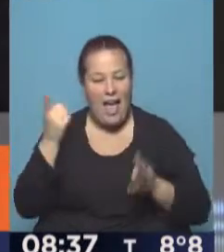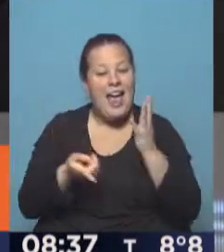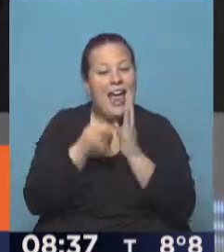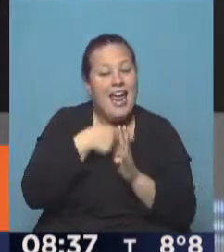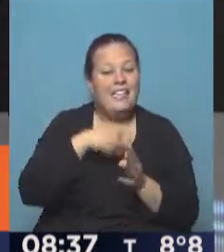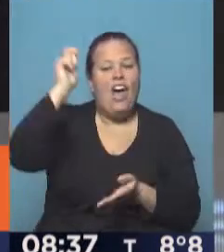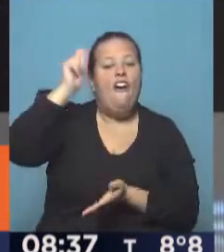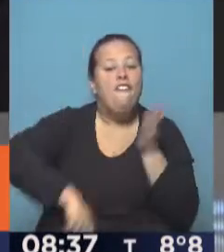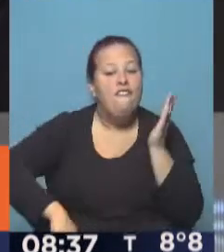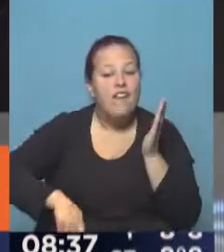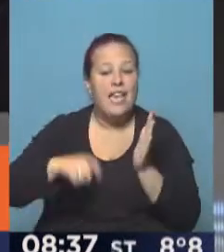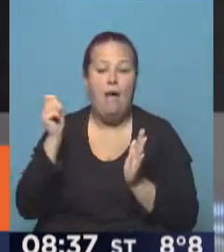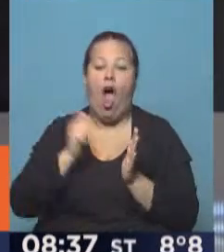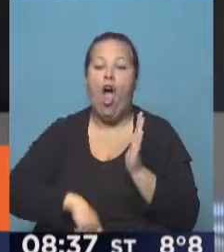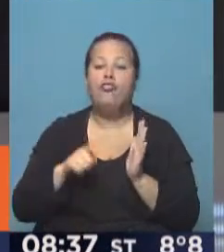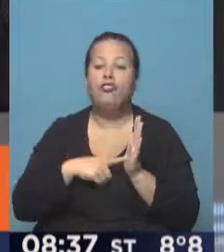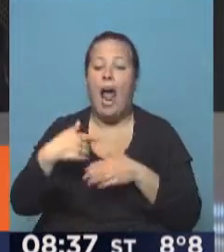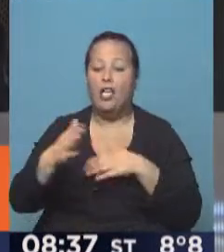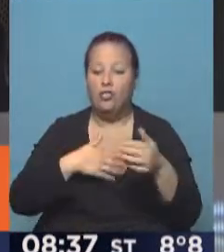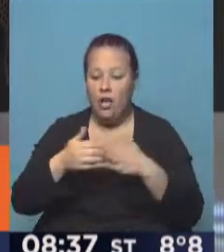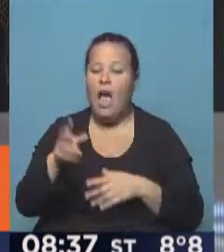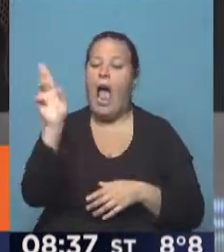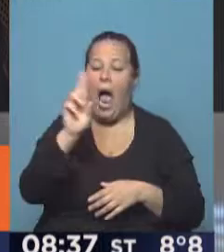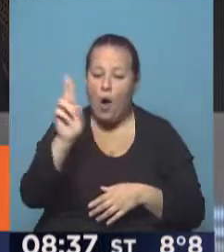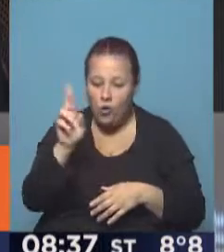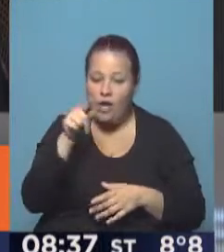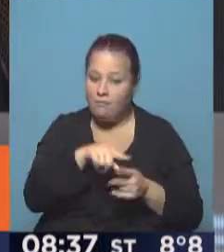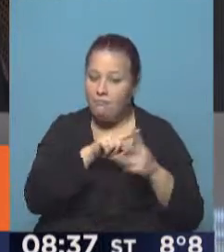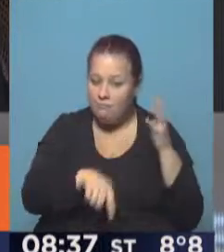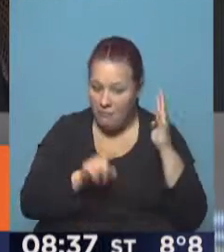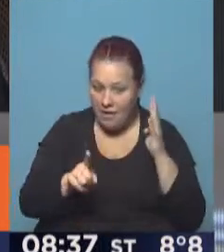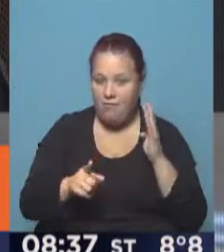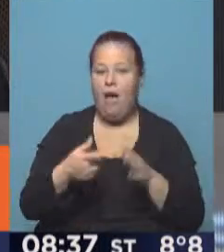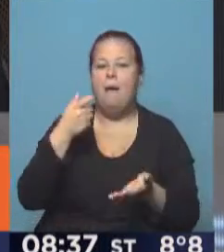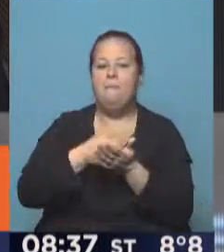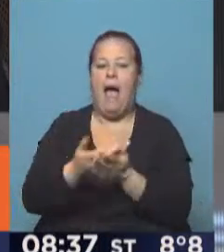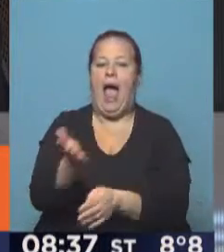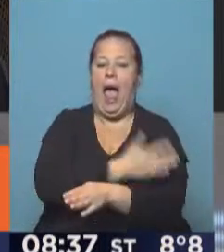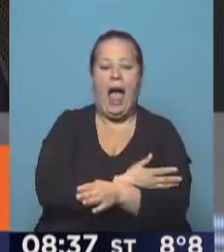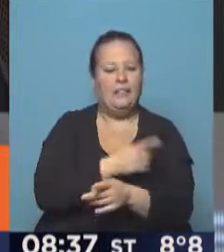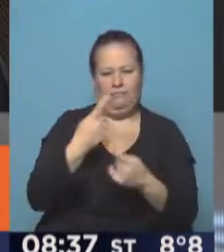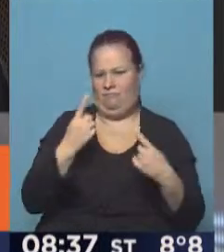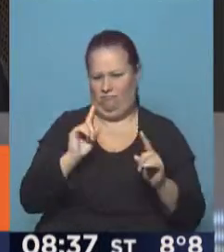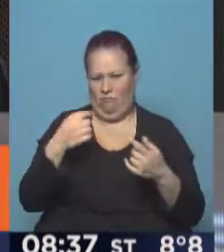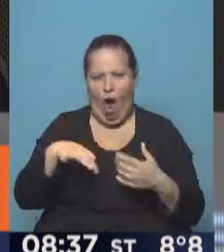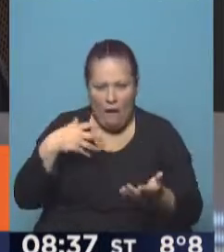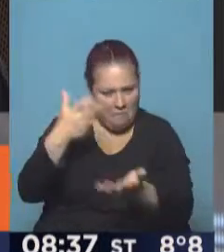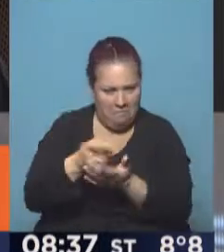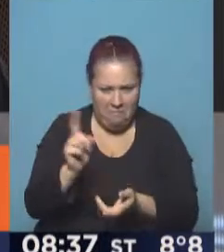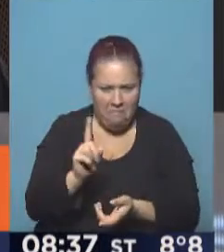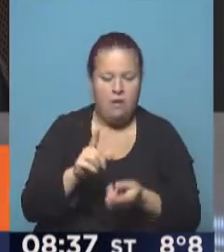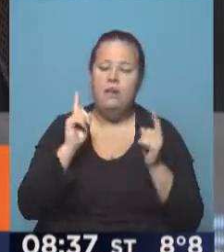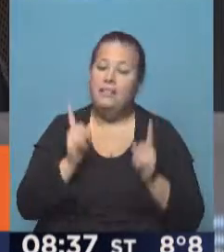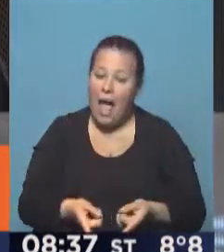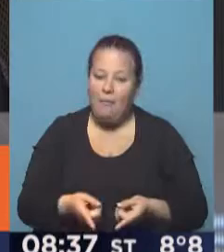que firmaban los contratos de obra pública, que autorizaban los anticipos cuando no correspondía hacerlos y por sobre todas